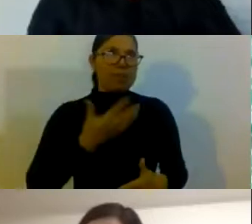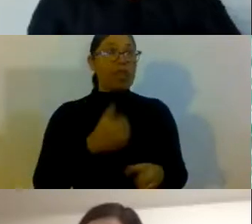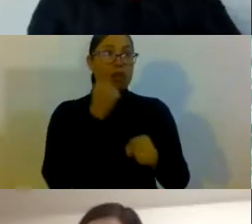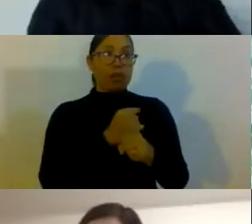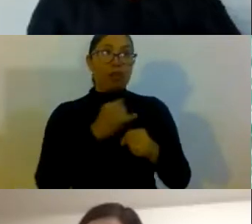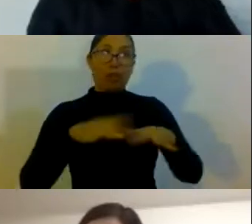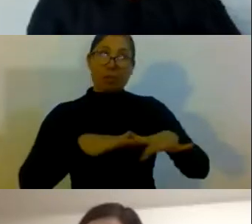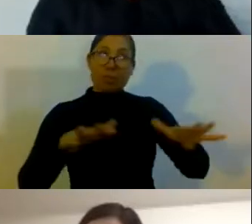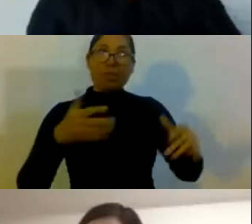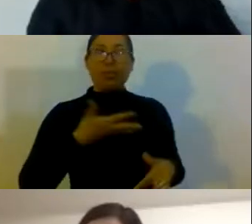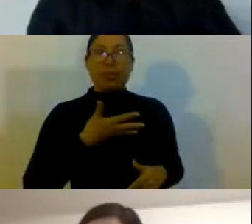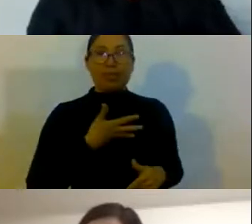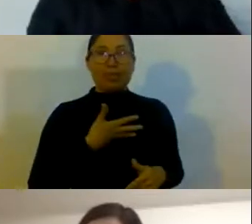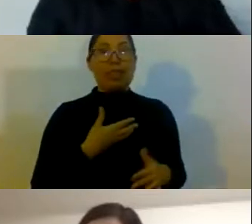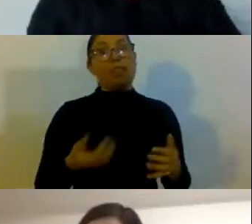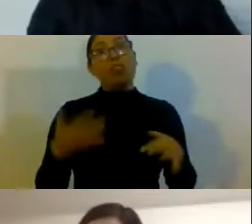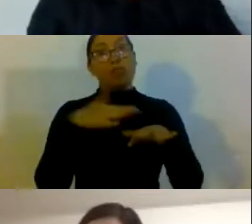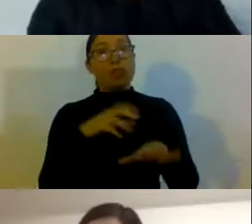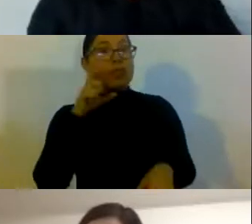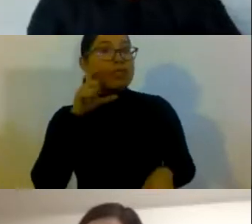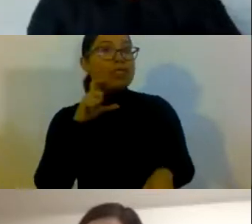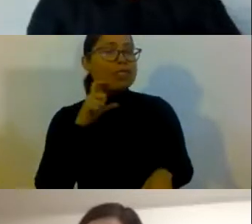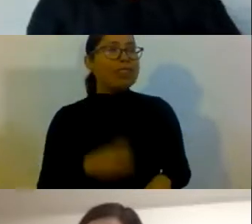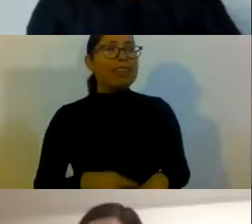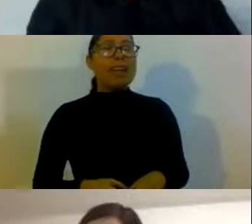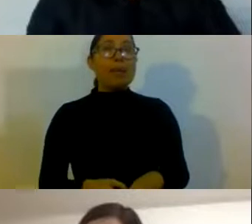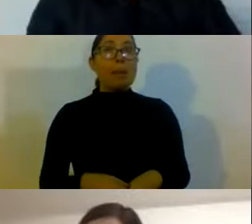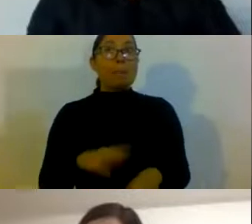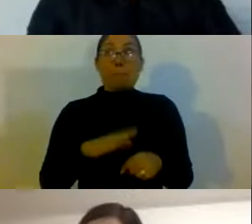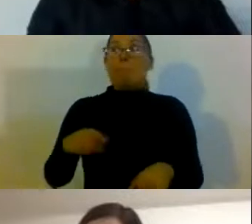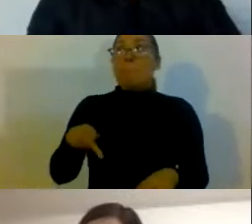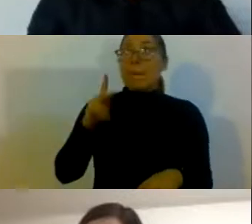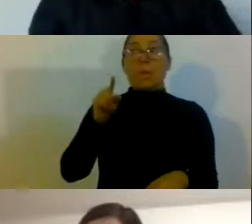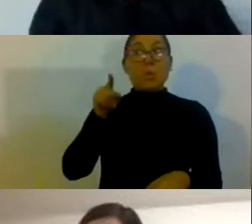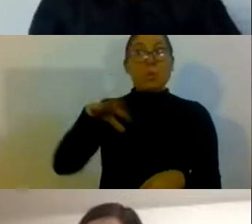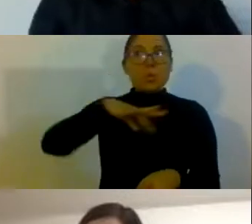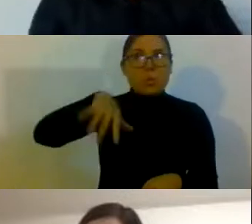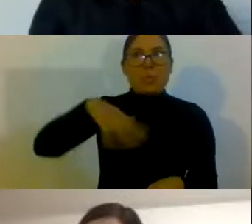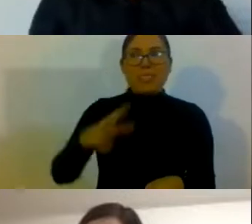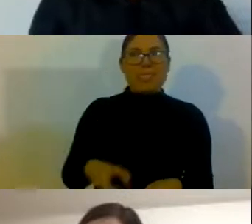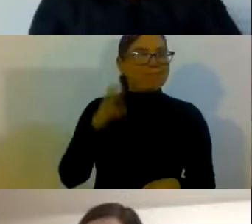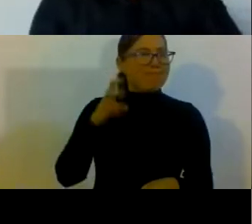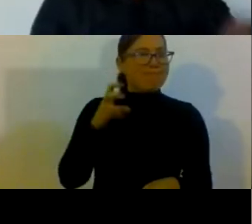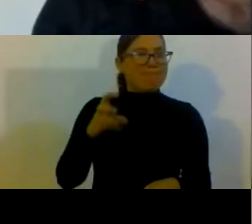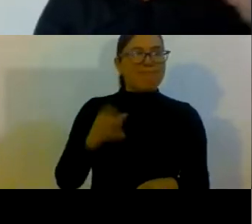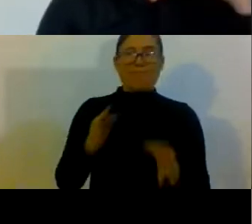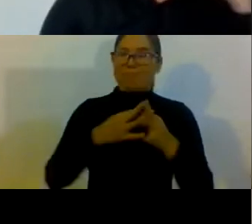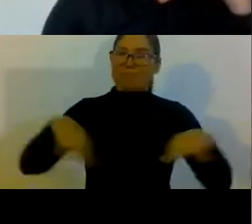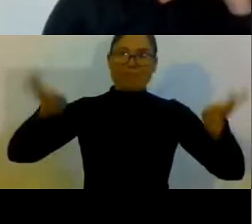así cómo lo puedo hacer. Entonces, muchísimas gracias. ¿Alguien más que guste comentar algo?